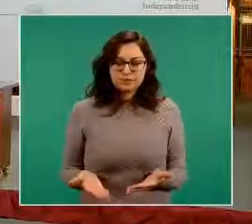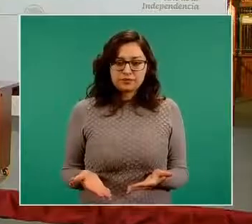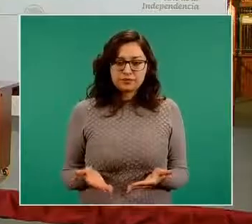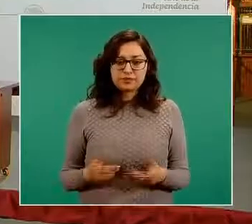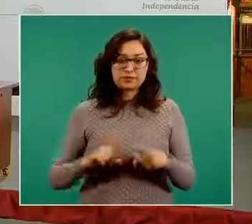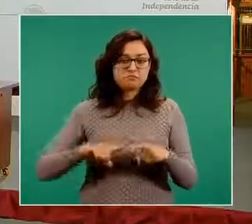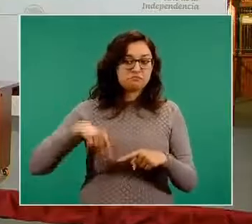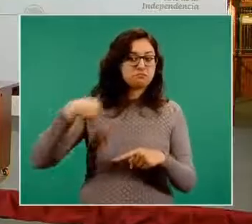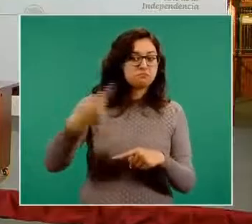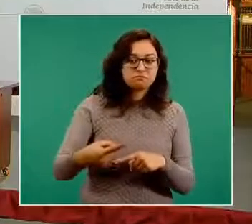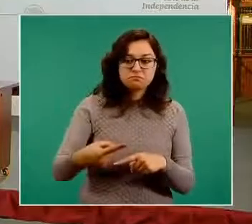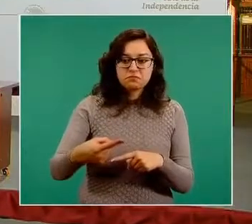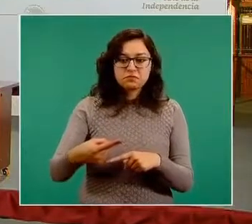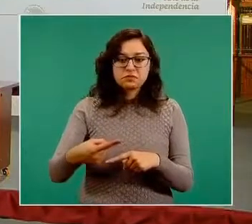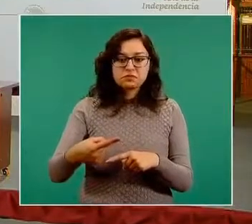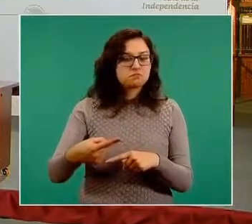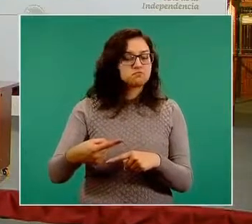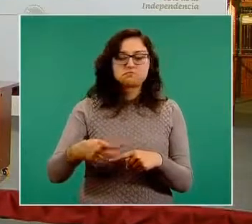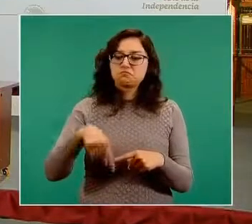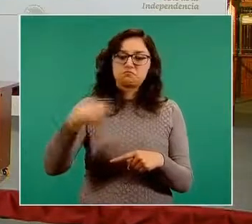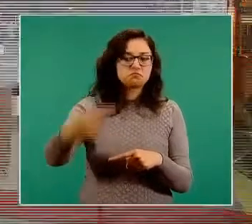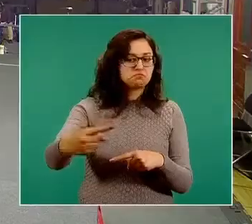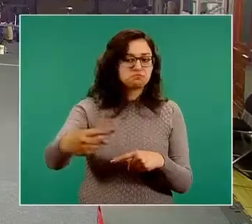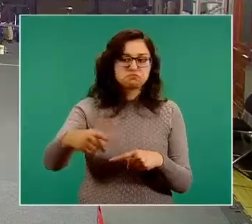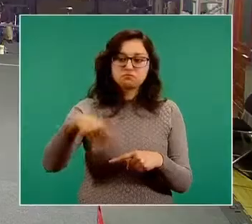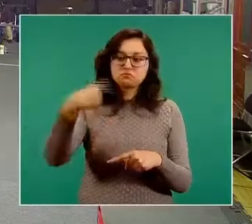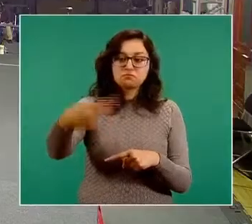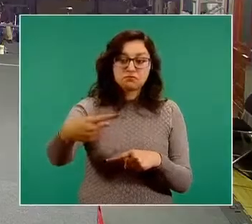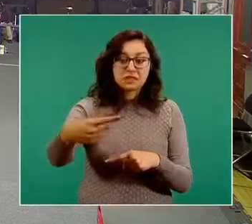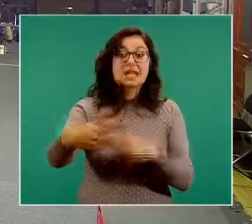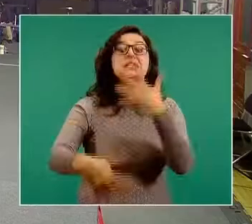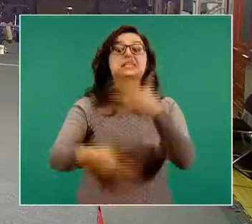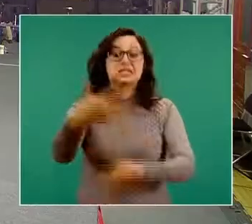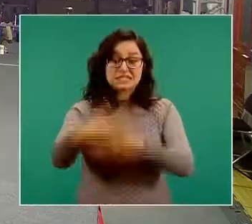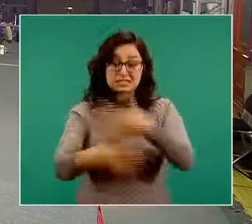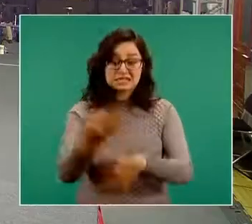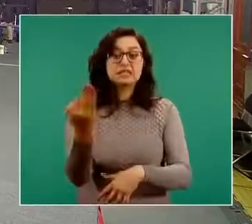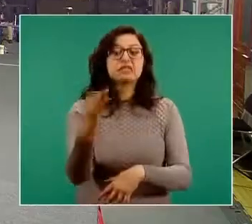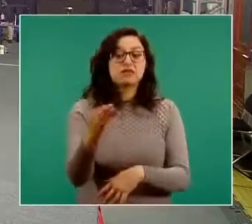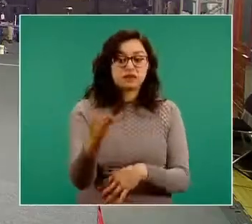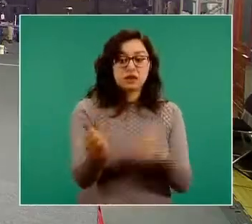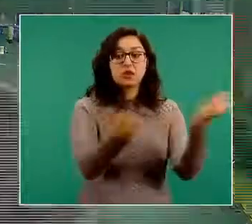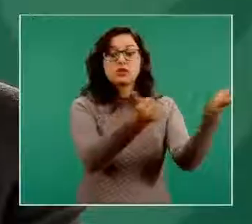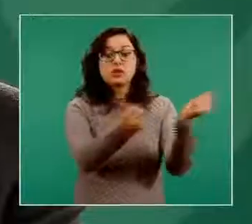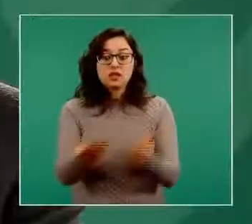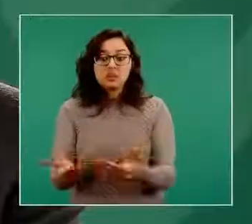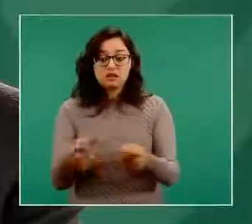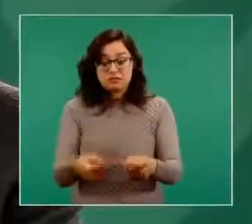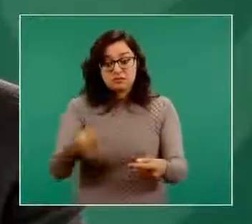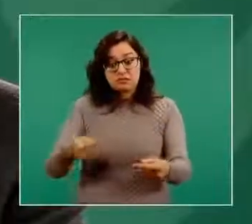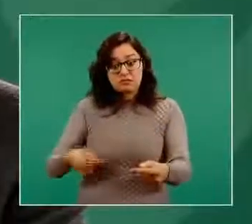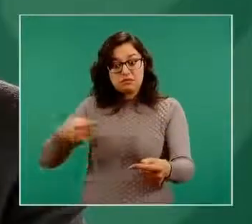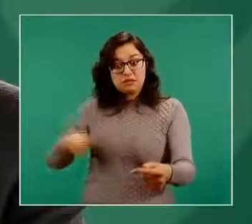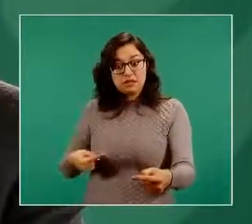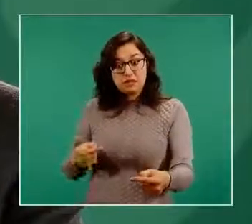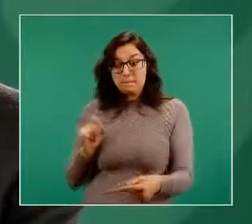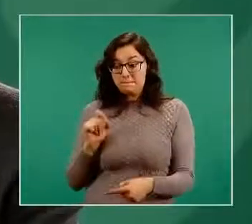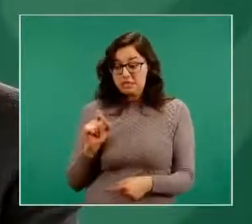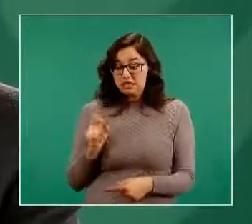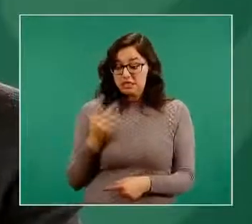y la próxima, 15 de febrero. Los 3 embarques que no ocurrirán, como estaba programado, 25 de